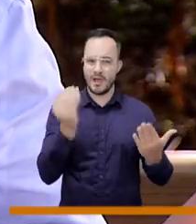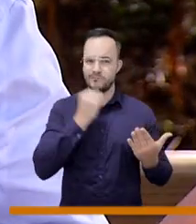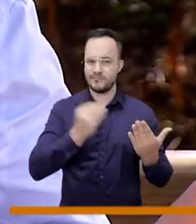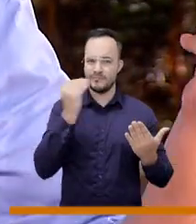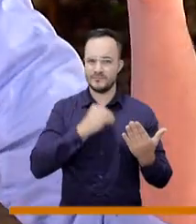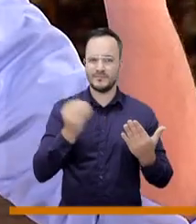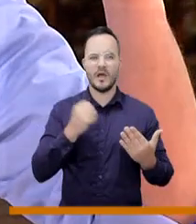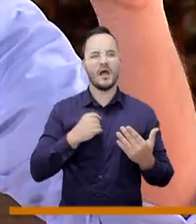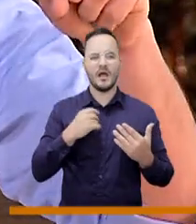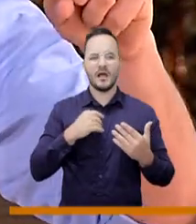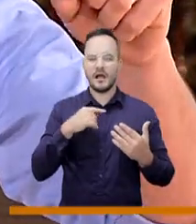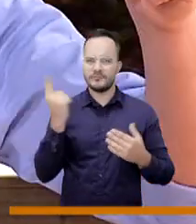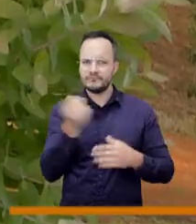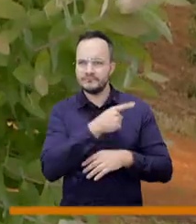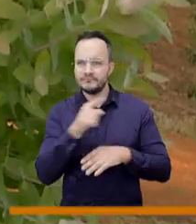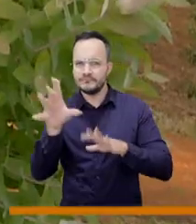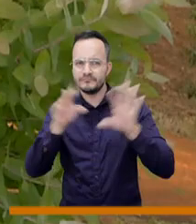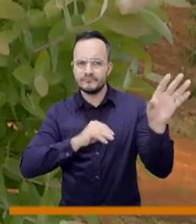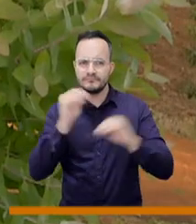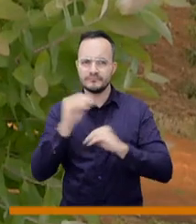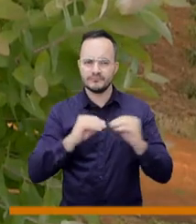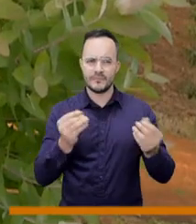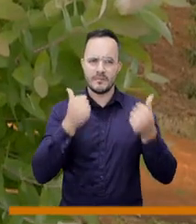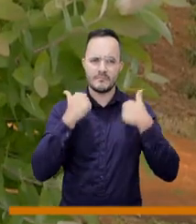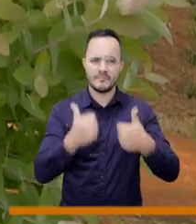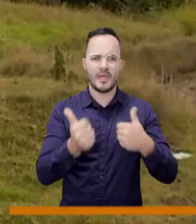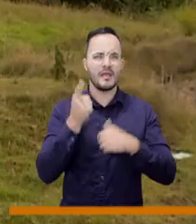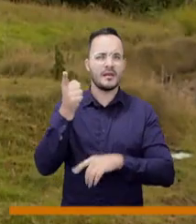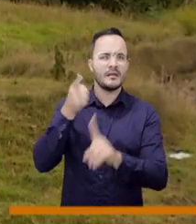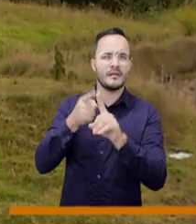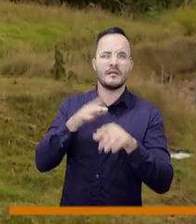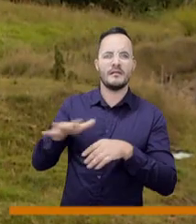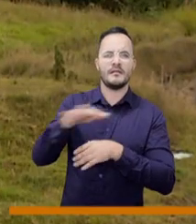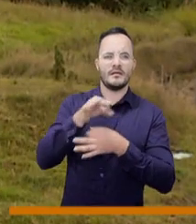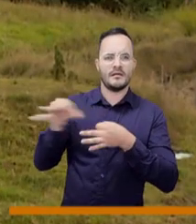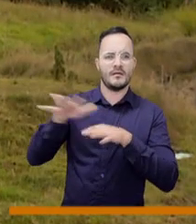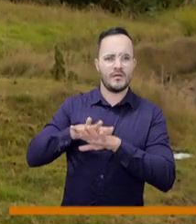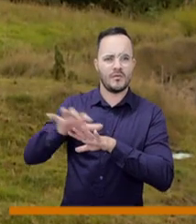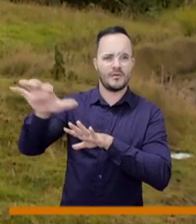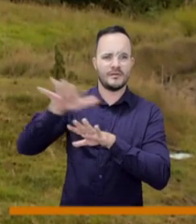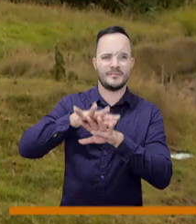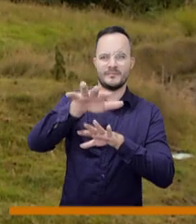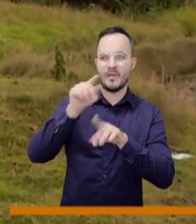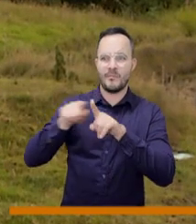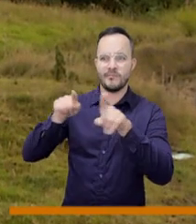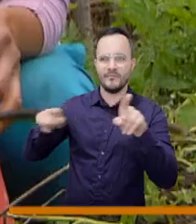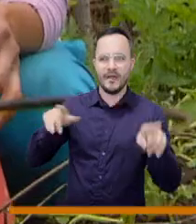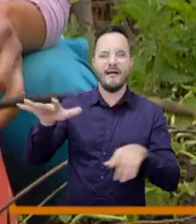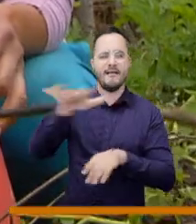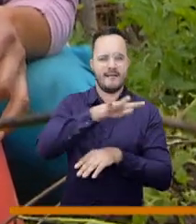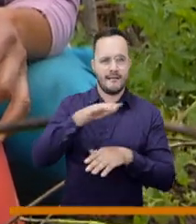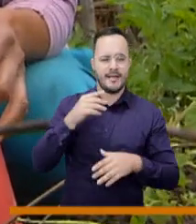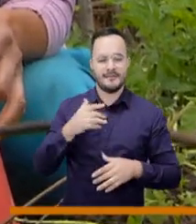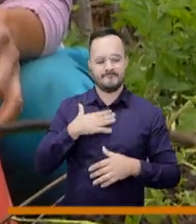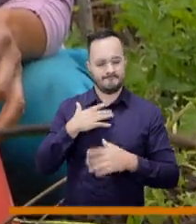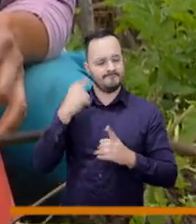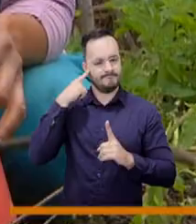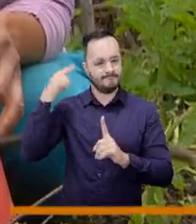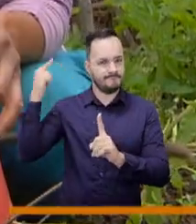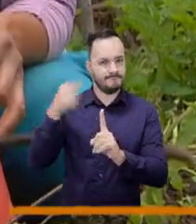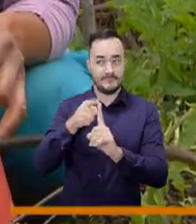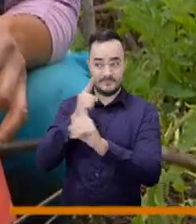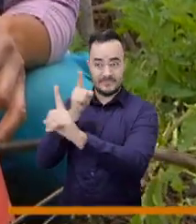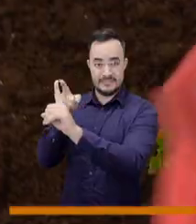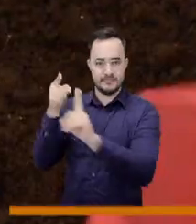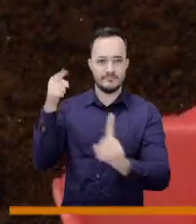sistemas agroalimentarios regenerativos y orgánicos para implementarlos en los corregimientos de Medellín. Ahora voy a hacer una tarea mucho más potente en los